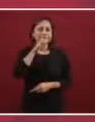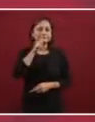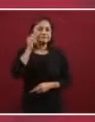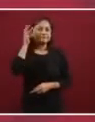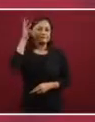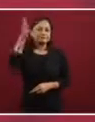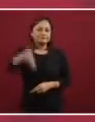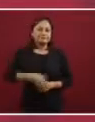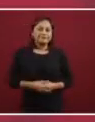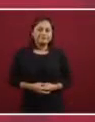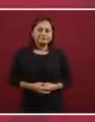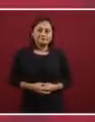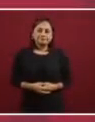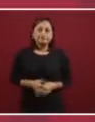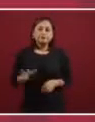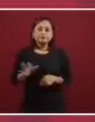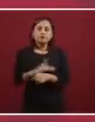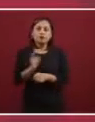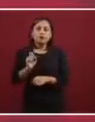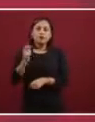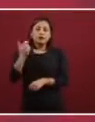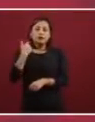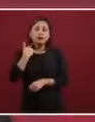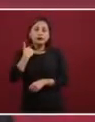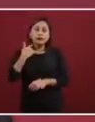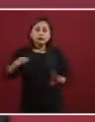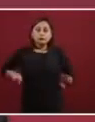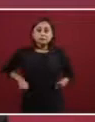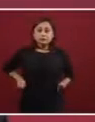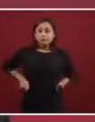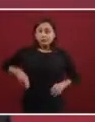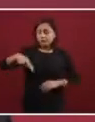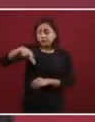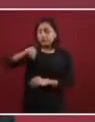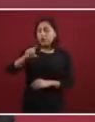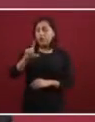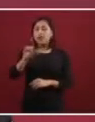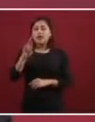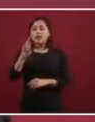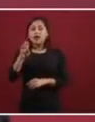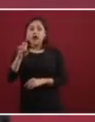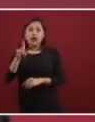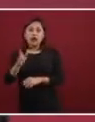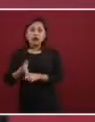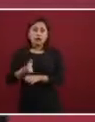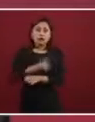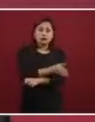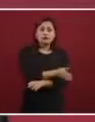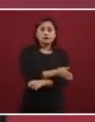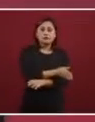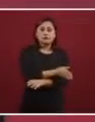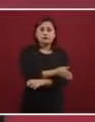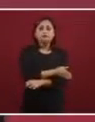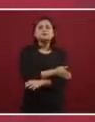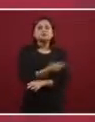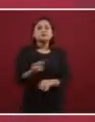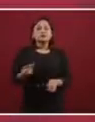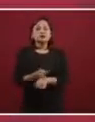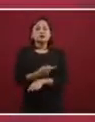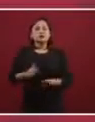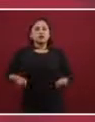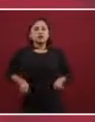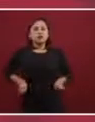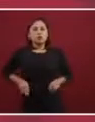el periodo neoliberal, la política de pillaje, de saqueo, de abandono del pueblo.